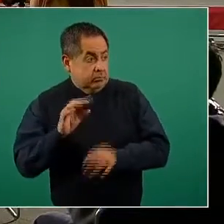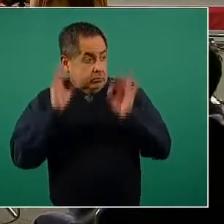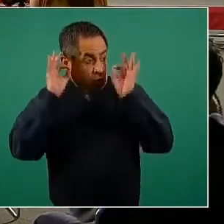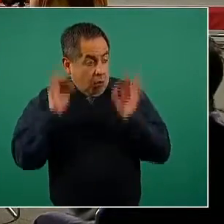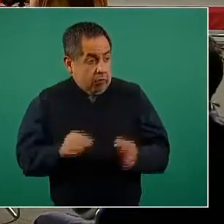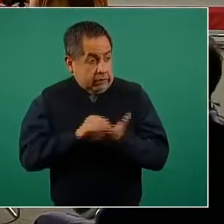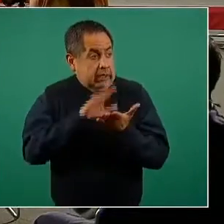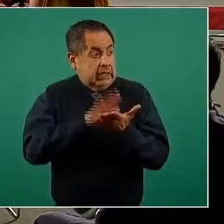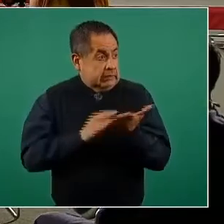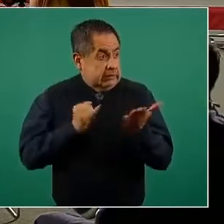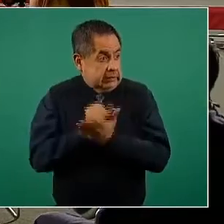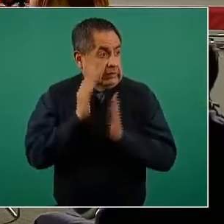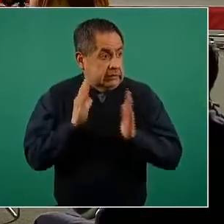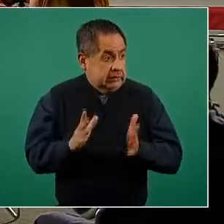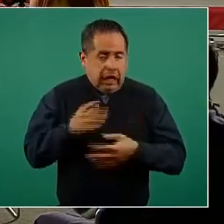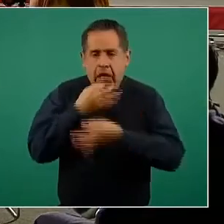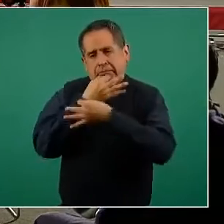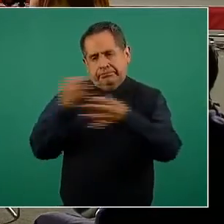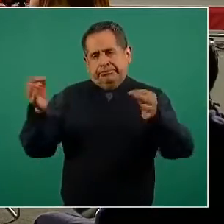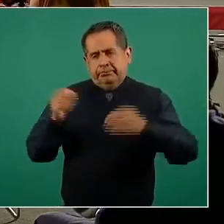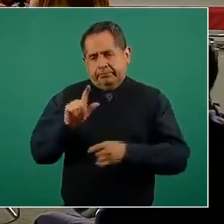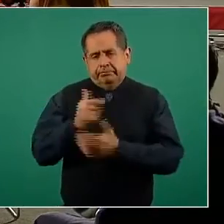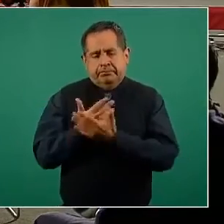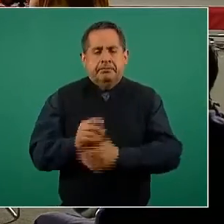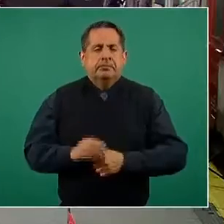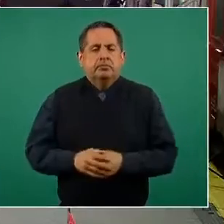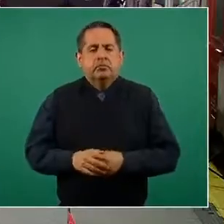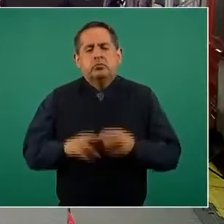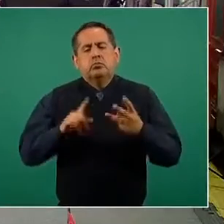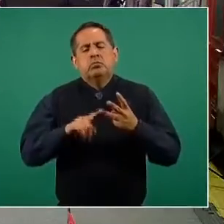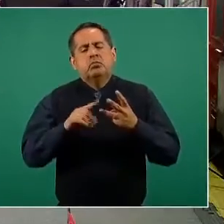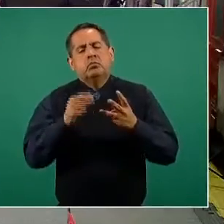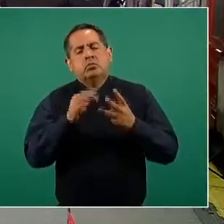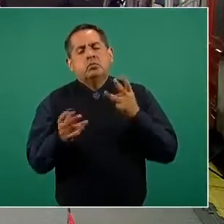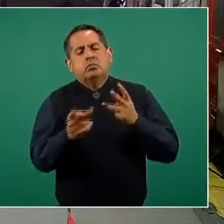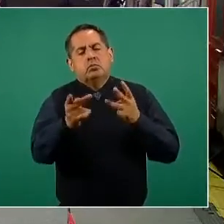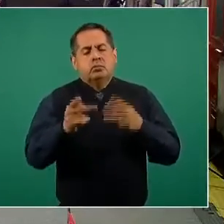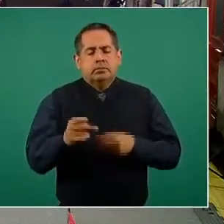lo anunciaremos y seguramente con mucho gusto. Gracias. Y finalmente, doctor Ryu,